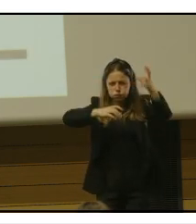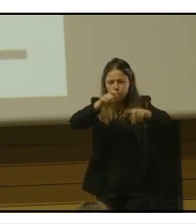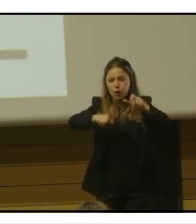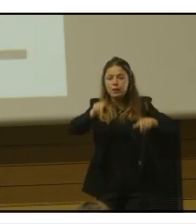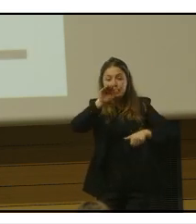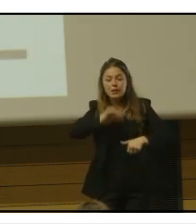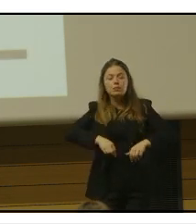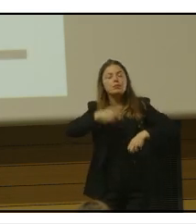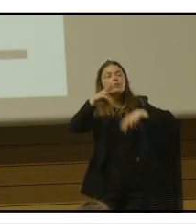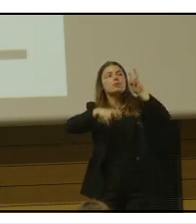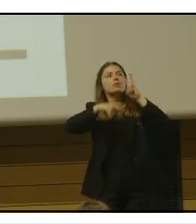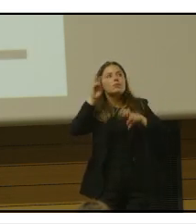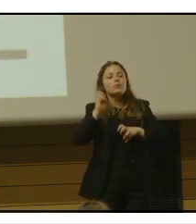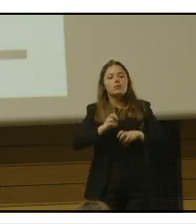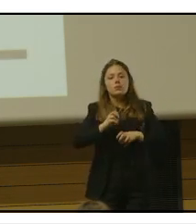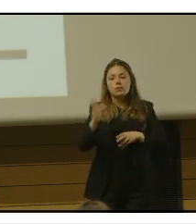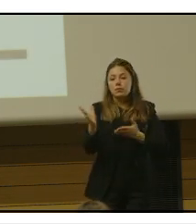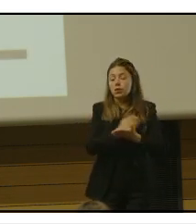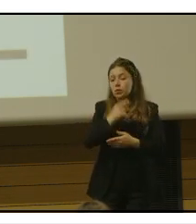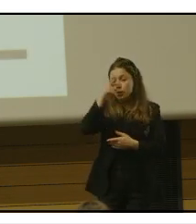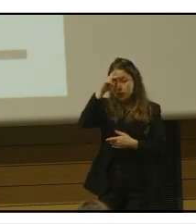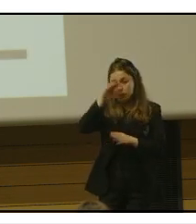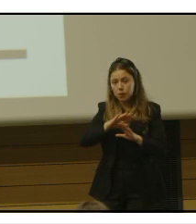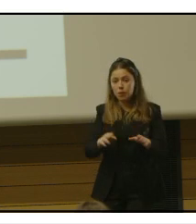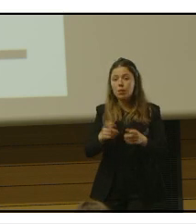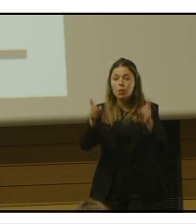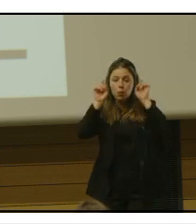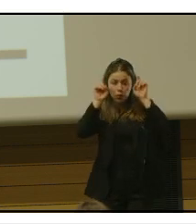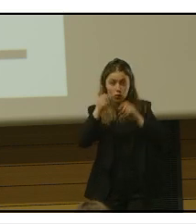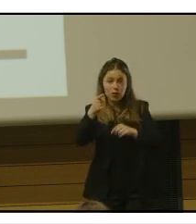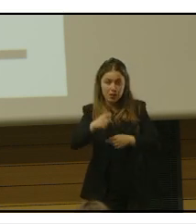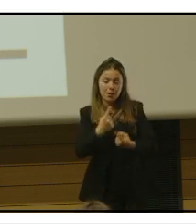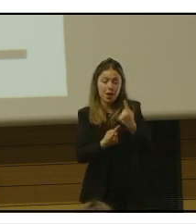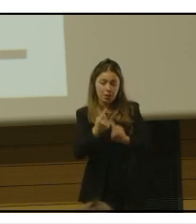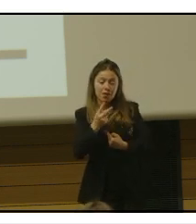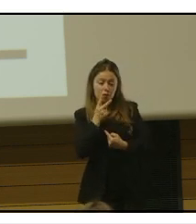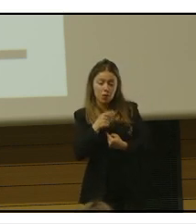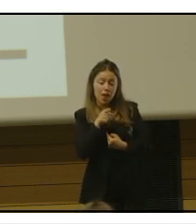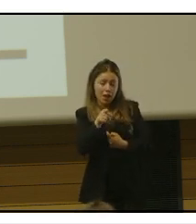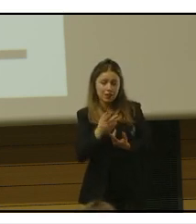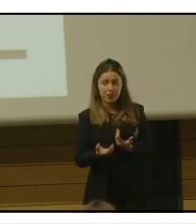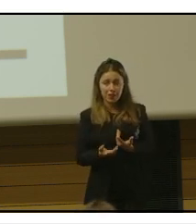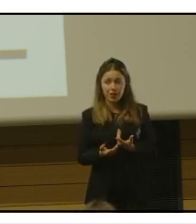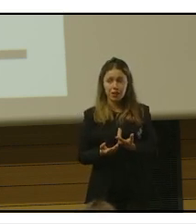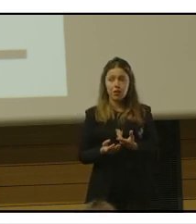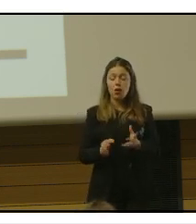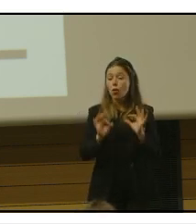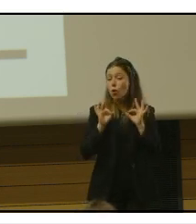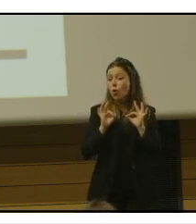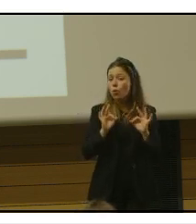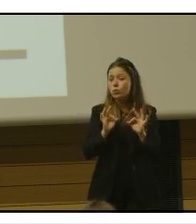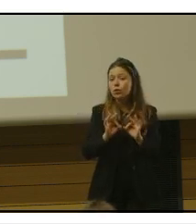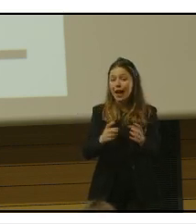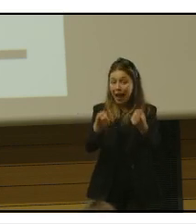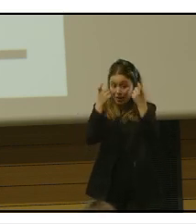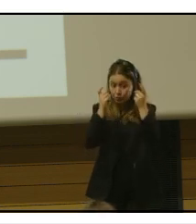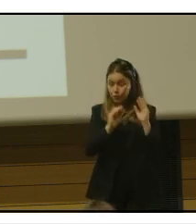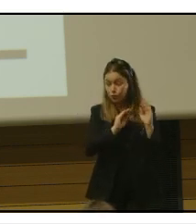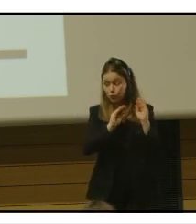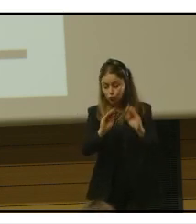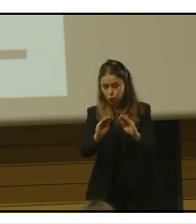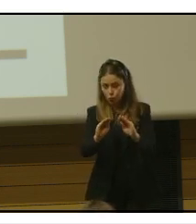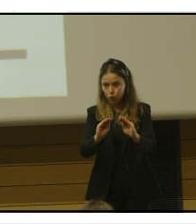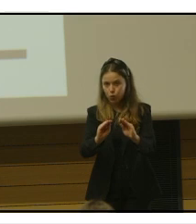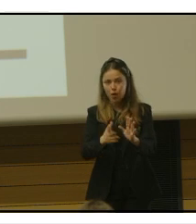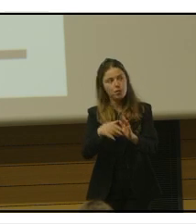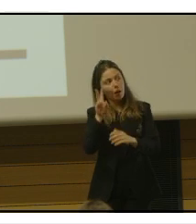parece preocuparle ni lo más mínimo. Bueno, y a veces hasta son los profesores también los que salen fumando allí donde está saliendo sus alumnos, que claro, que